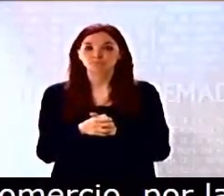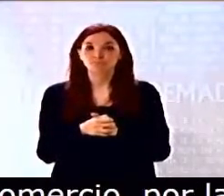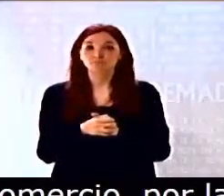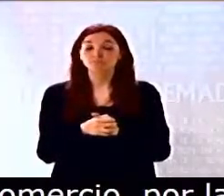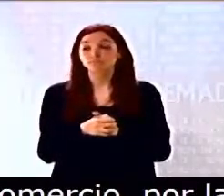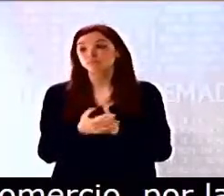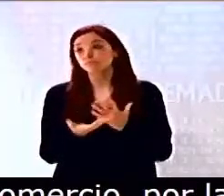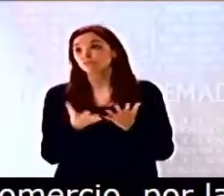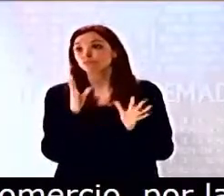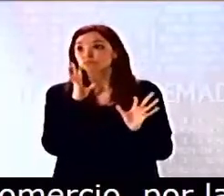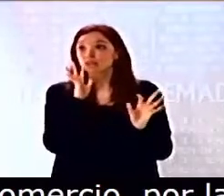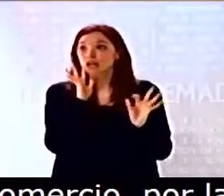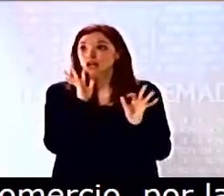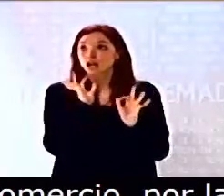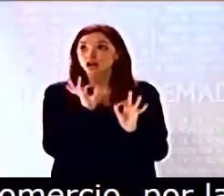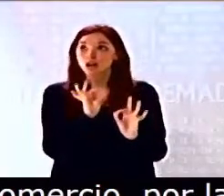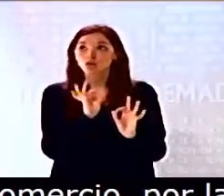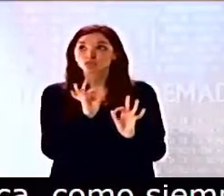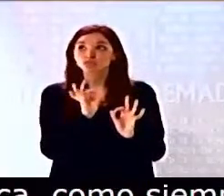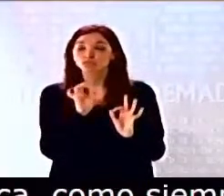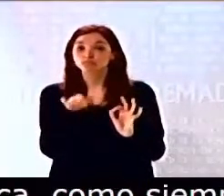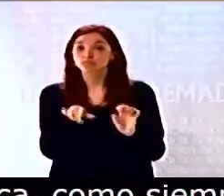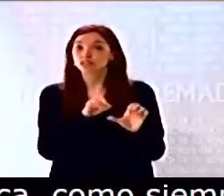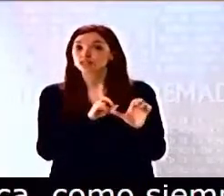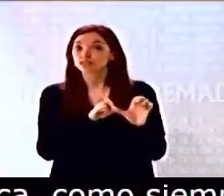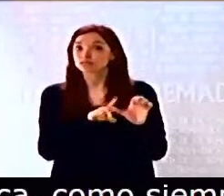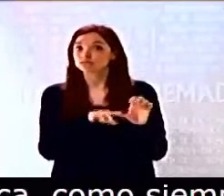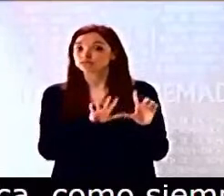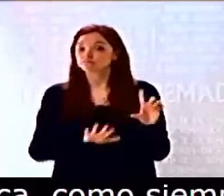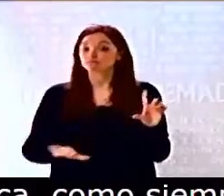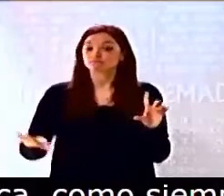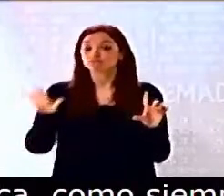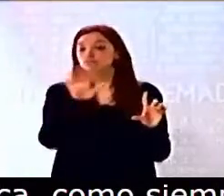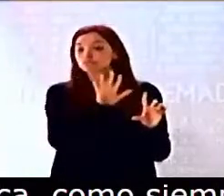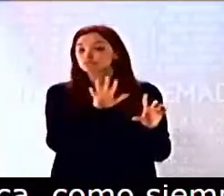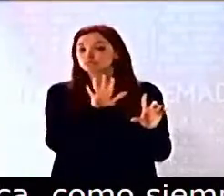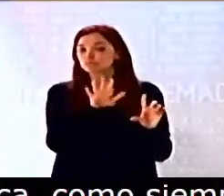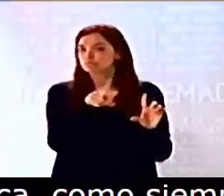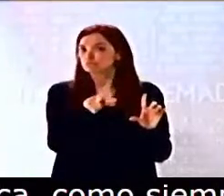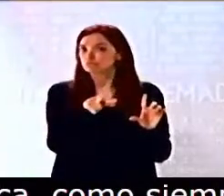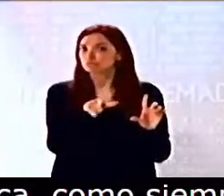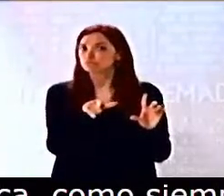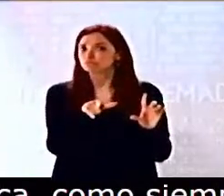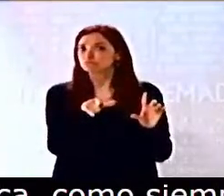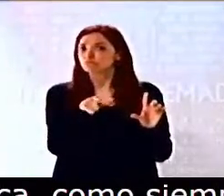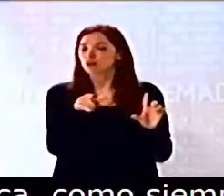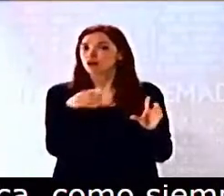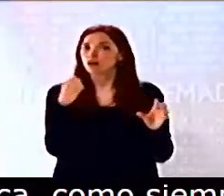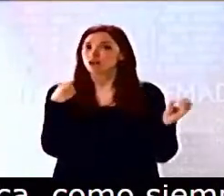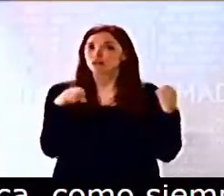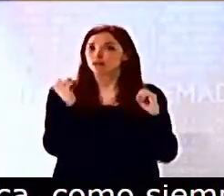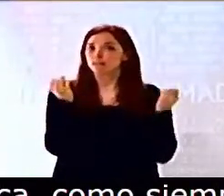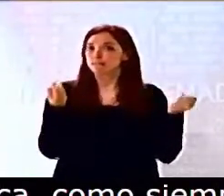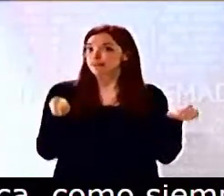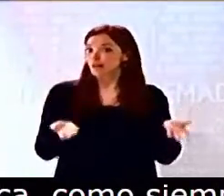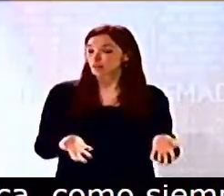Y creo que Extremadura está dando respuestas